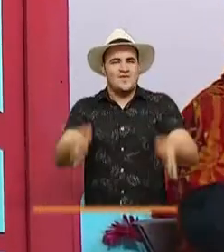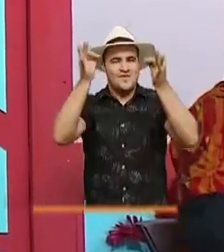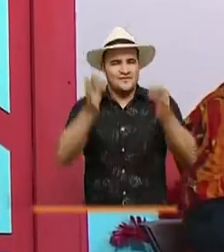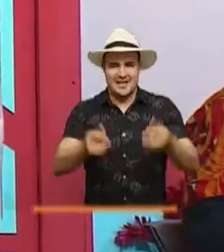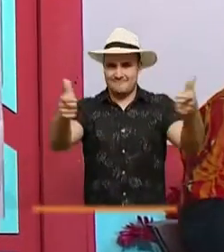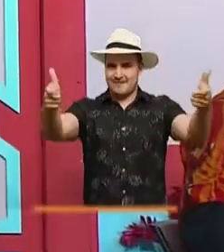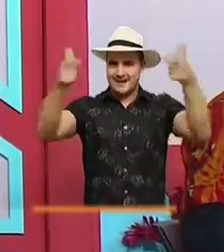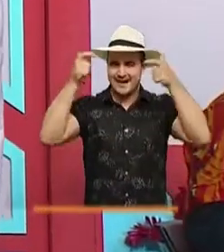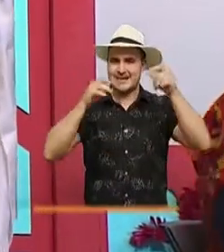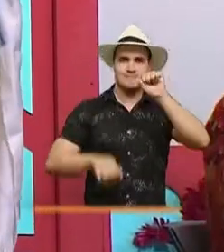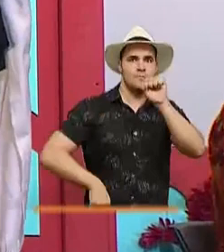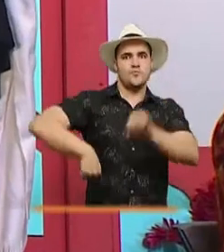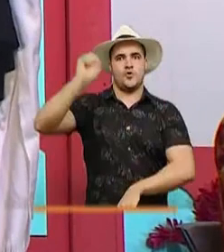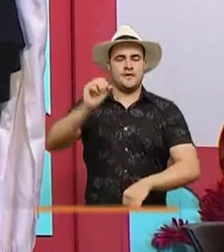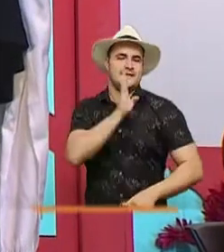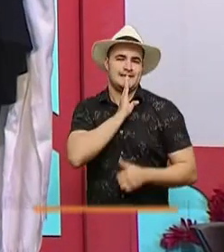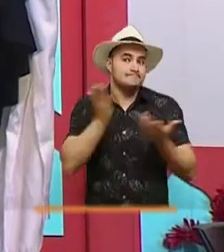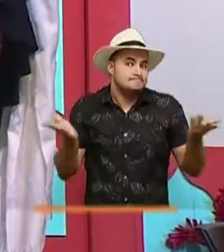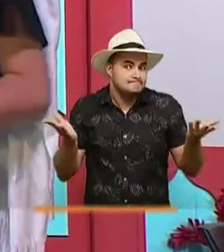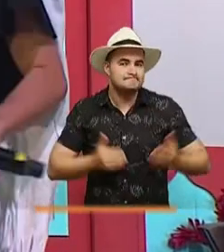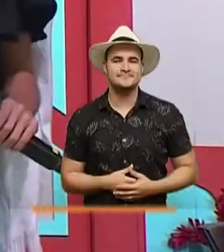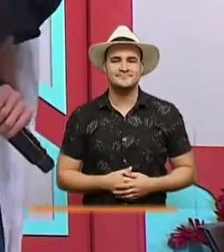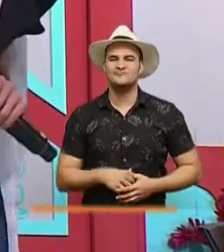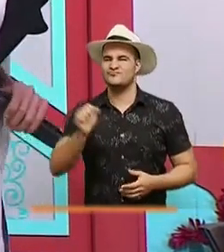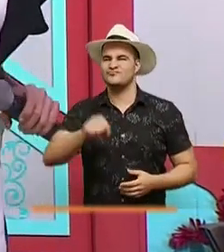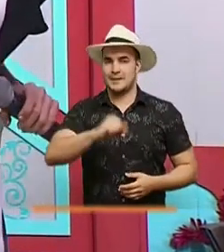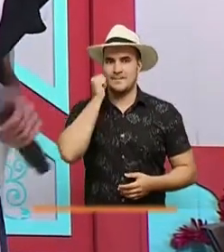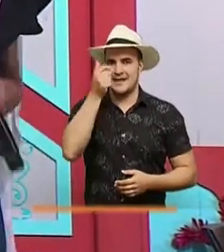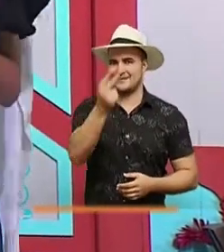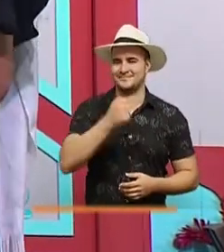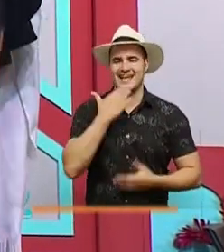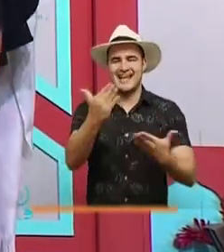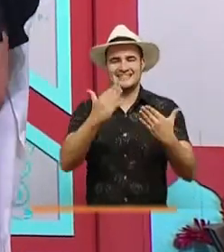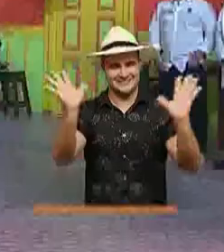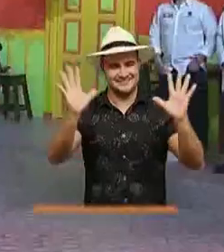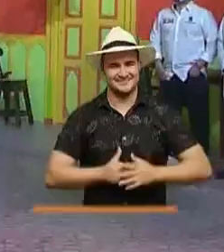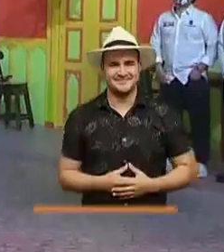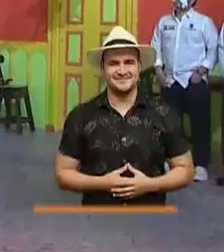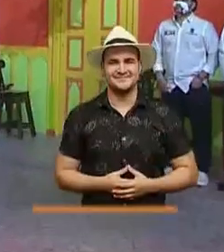de este, de esta versión. Sí, mañana nos vemos entonces. Muchas gracias.